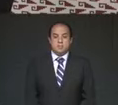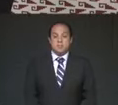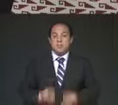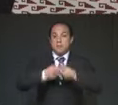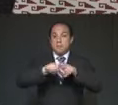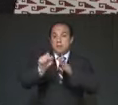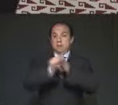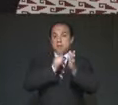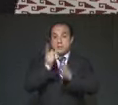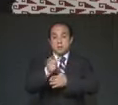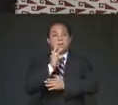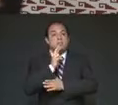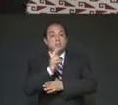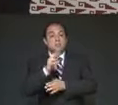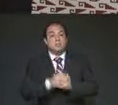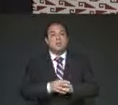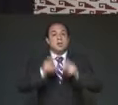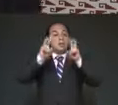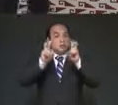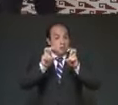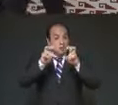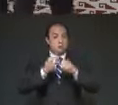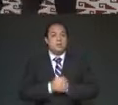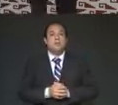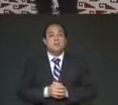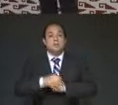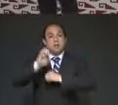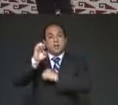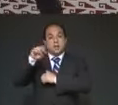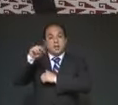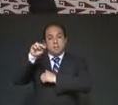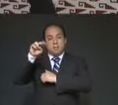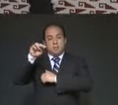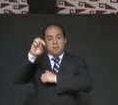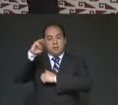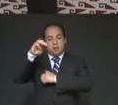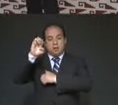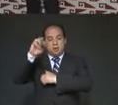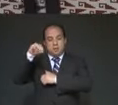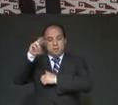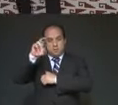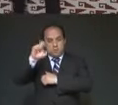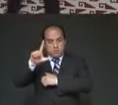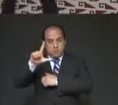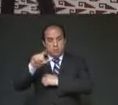Iniciamos sesión de preguntas y respuestas sobre el tema con Emanuel Morales de Multimedios.